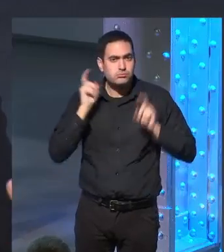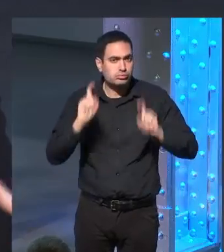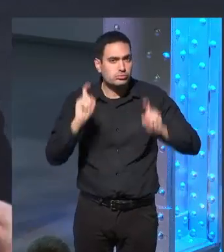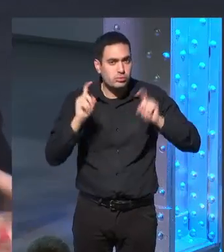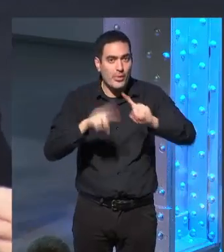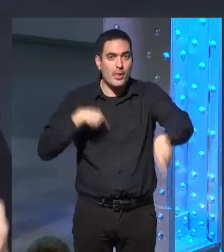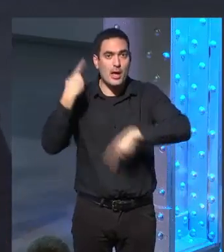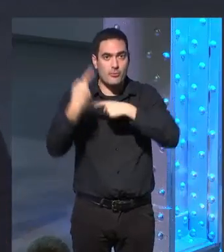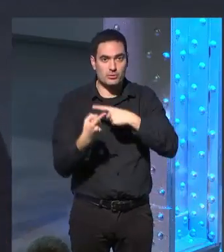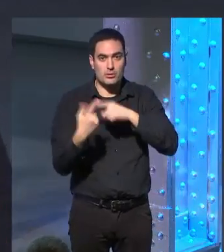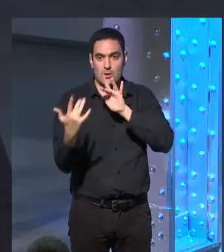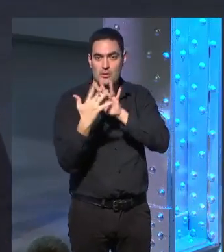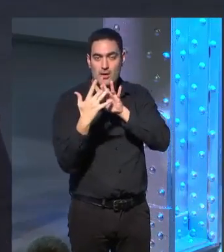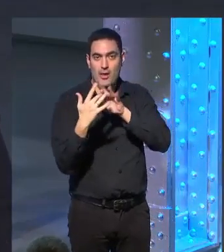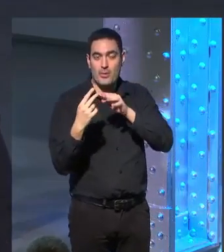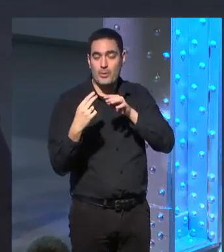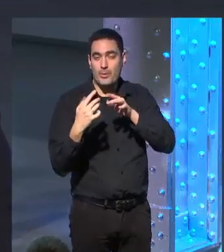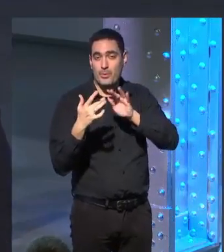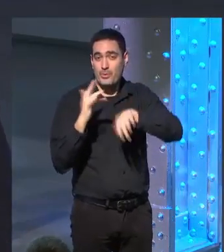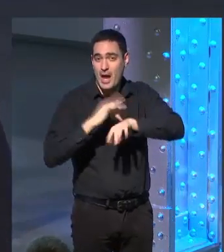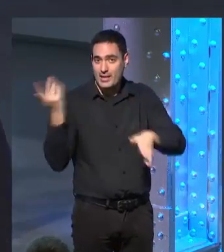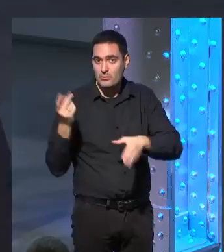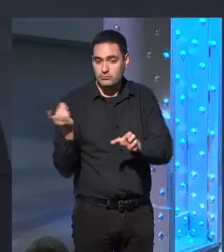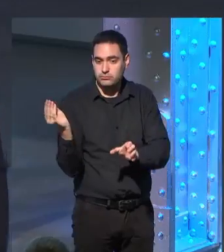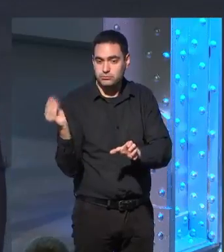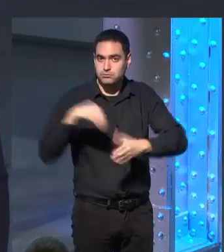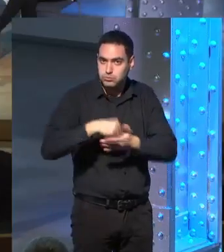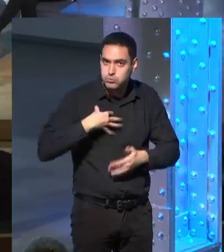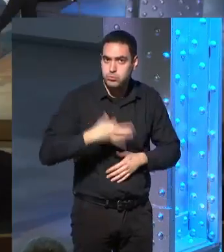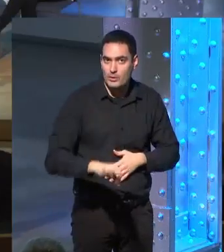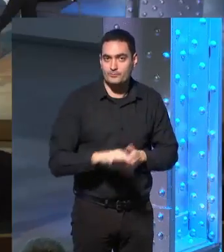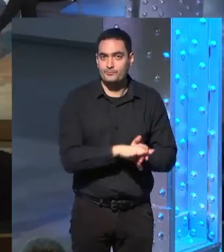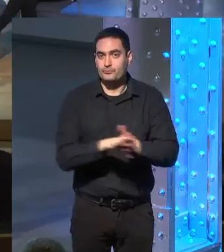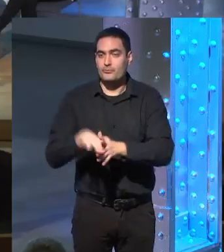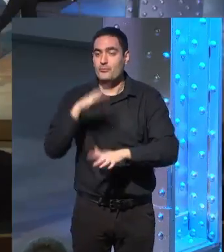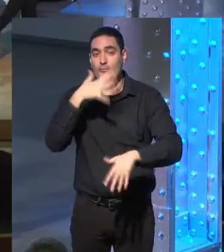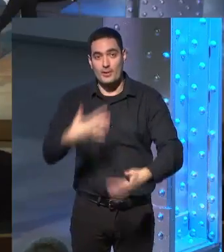realmente luego podrán hacer buenas conexiones digitales, ¿no? Vamos a pasarles